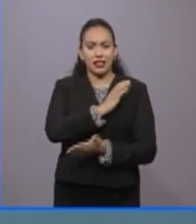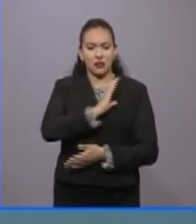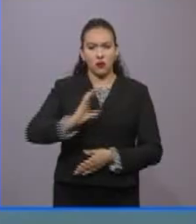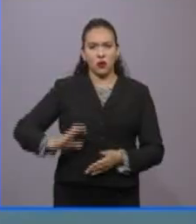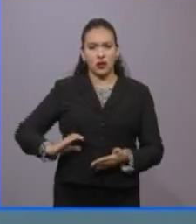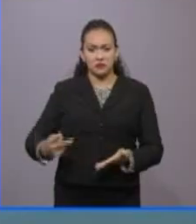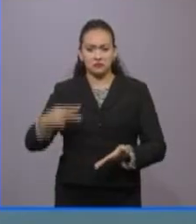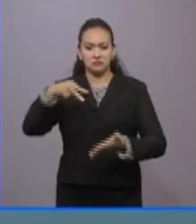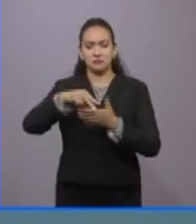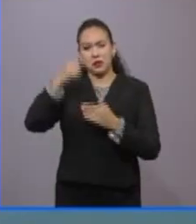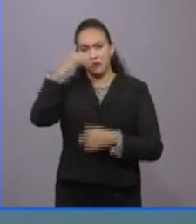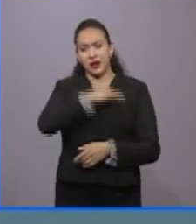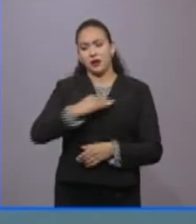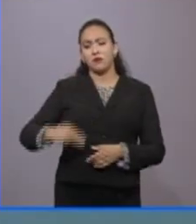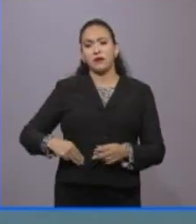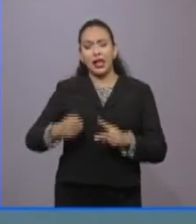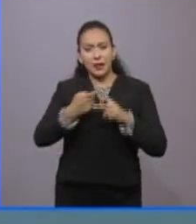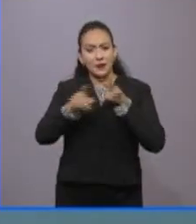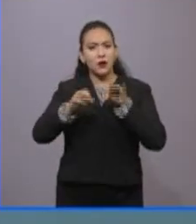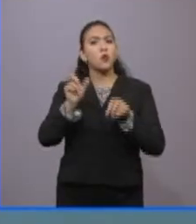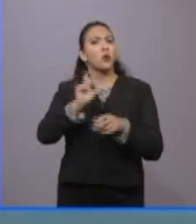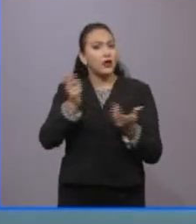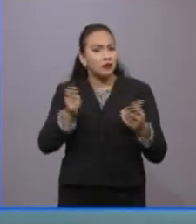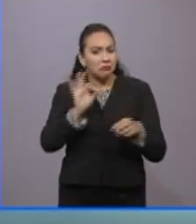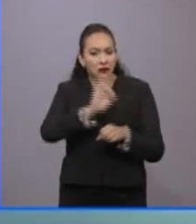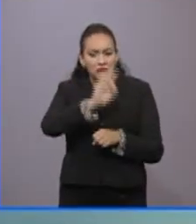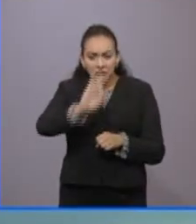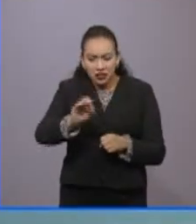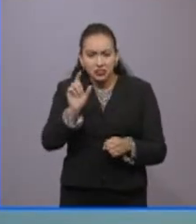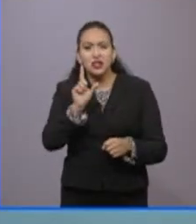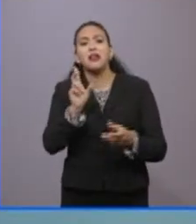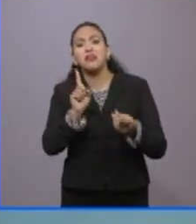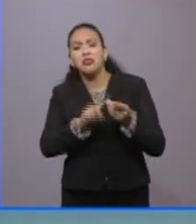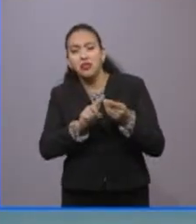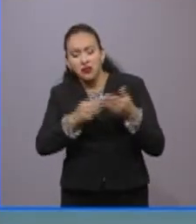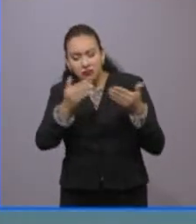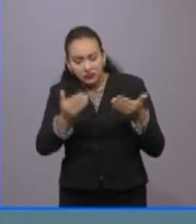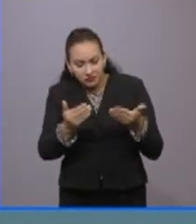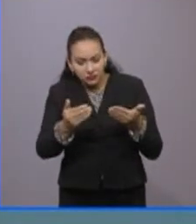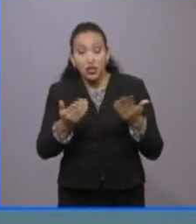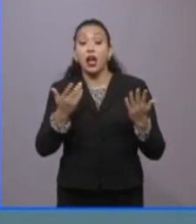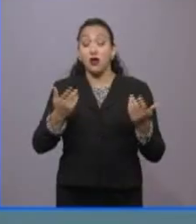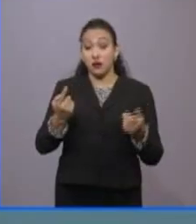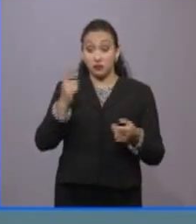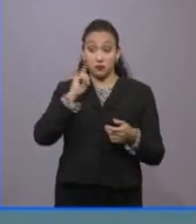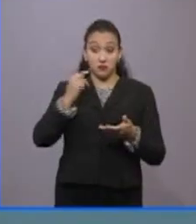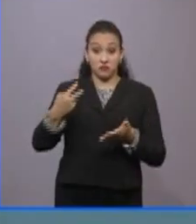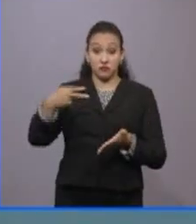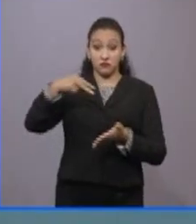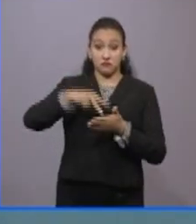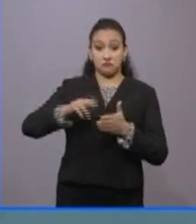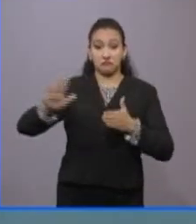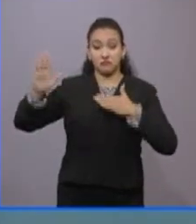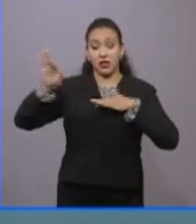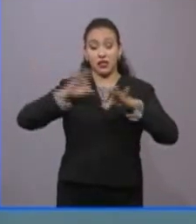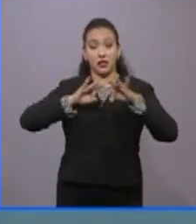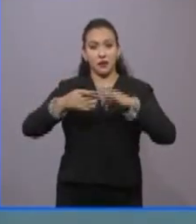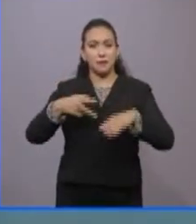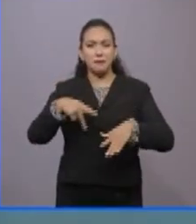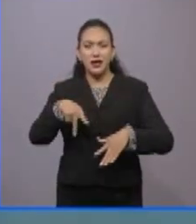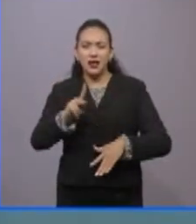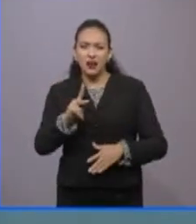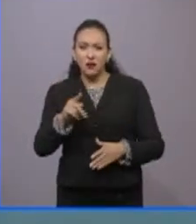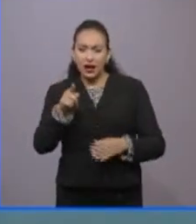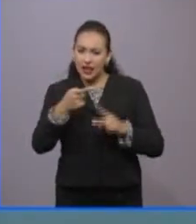cargo. Contrario a ello, partió de una premisa incorrecta a concluir que la toma de protesta de la